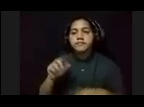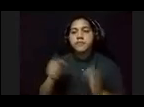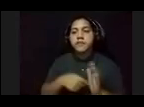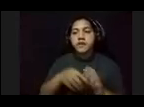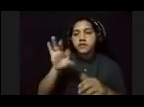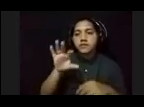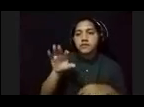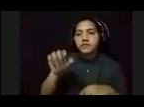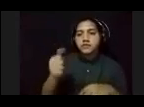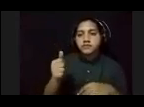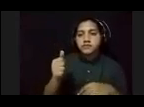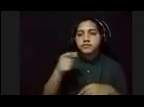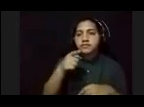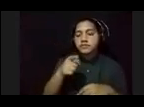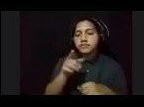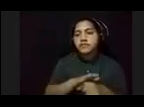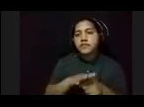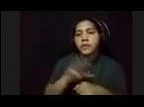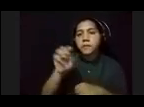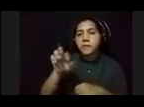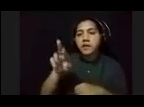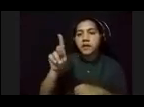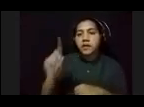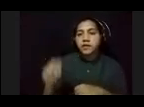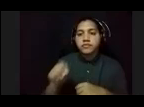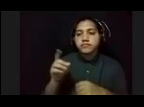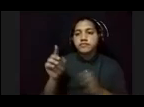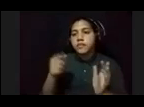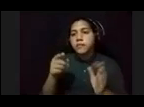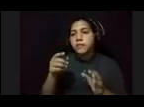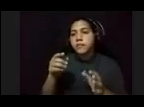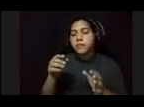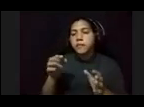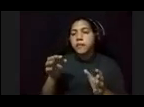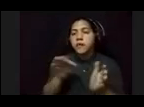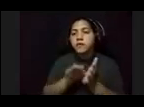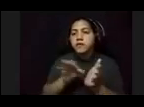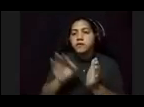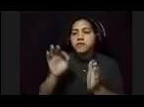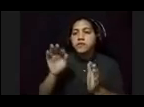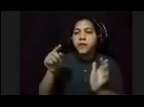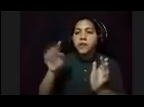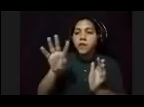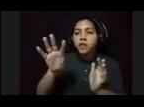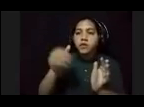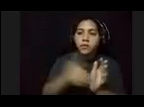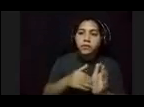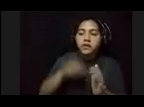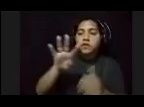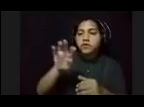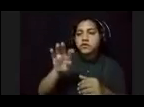barrio Mercado, había una población de 4.441 habitantes. Frente al censo